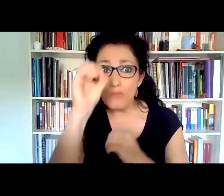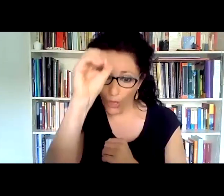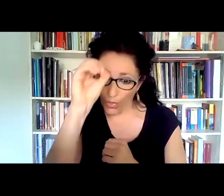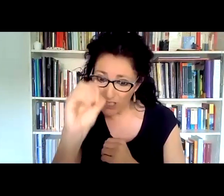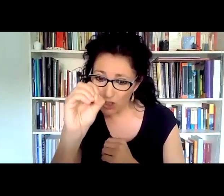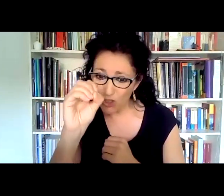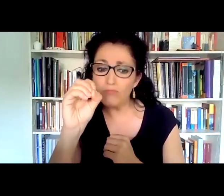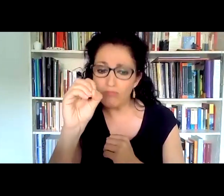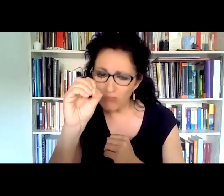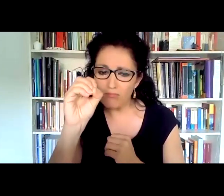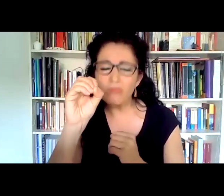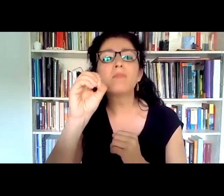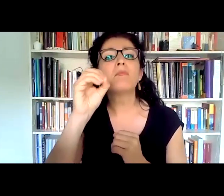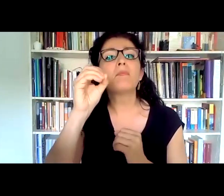Y el